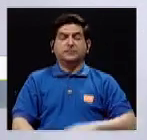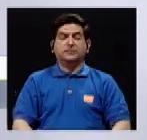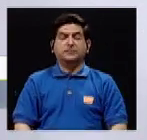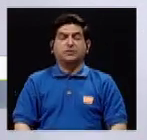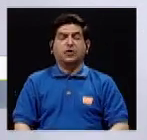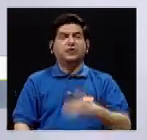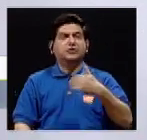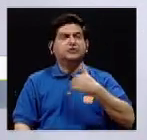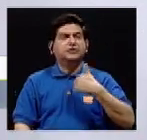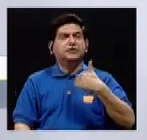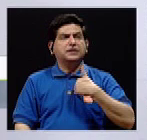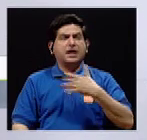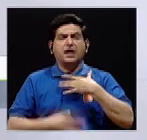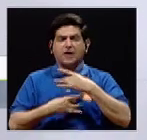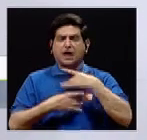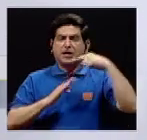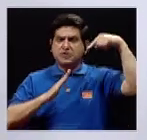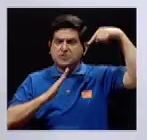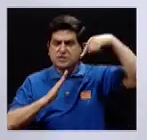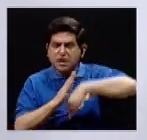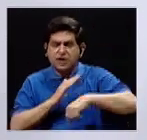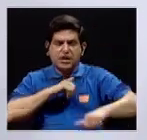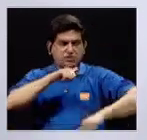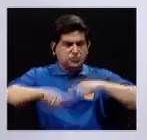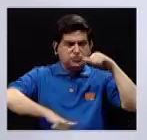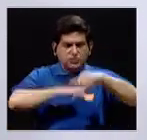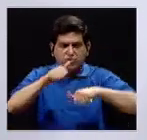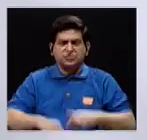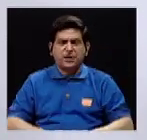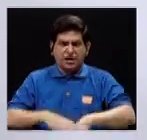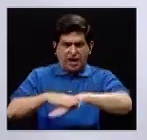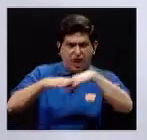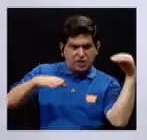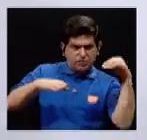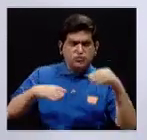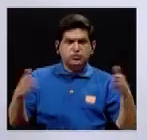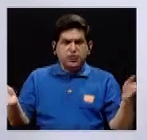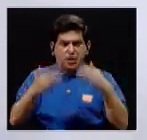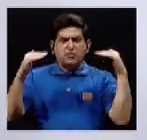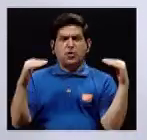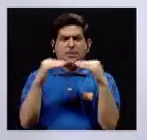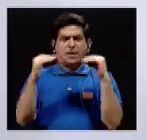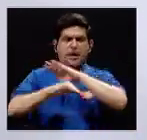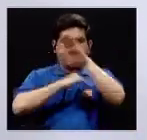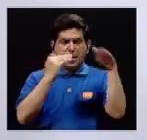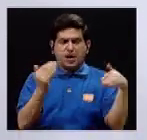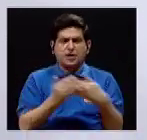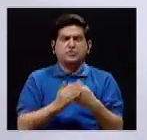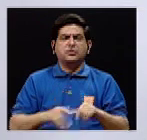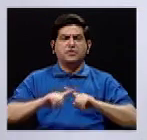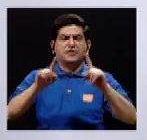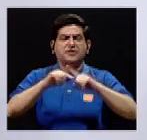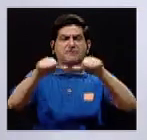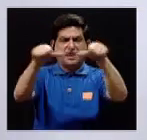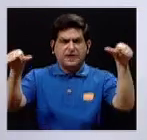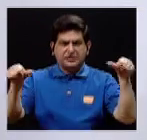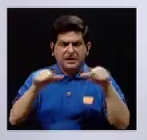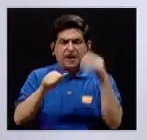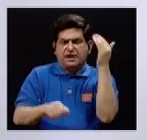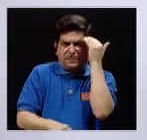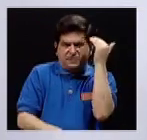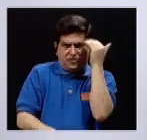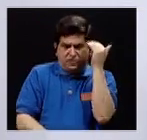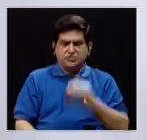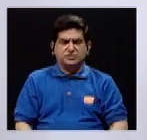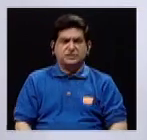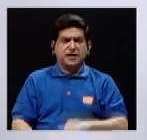donde hay una hay un interés muy profundo por combatir la exclusión y promover la equidad en todos los sentidos y en todas las áreas y campos